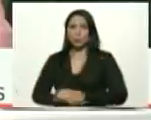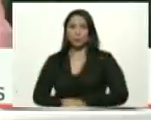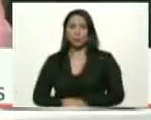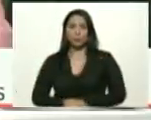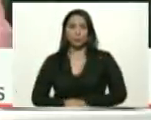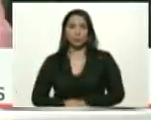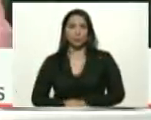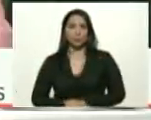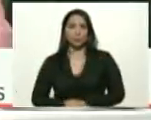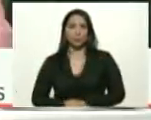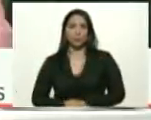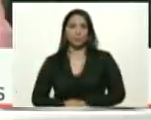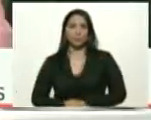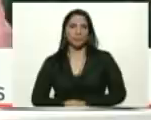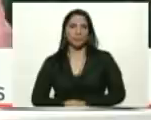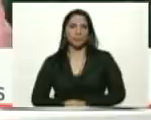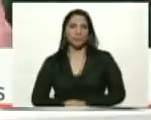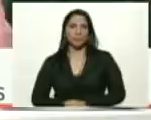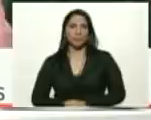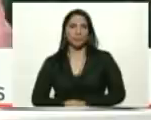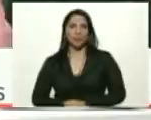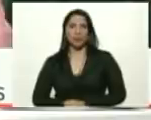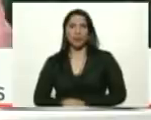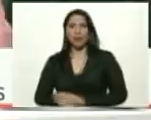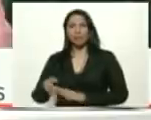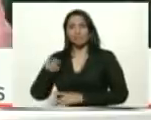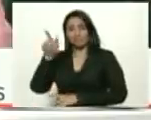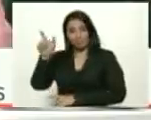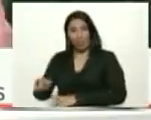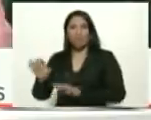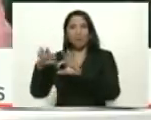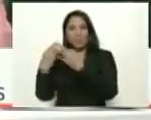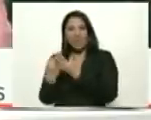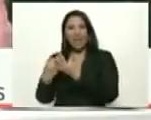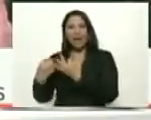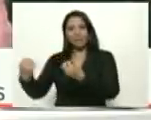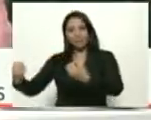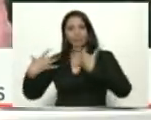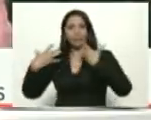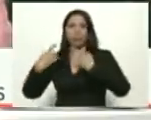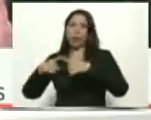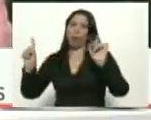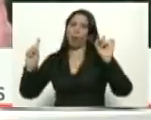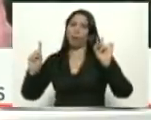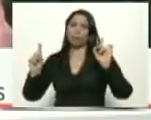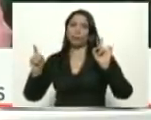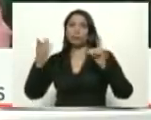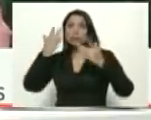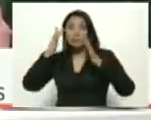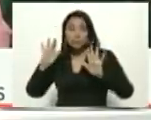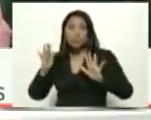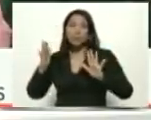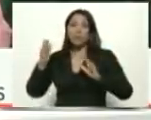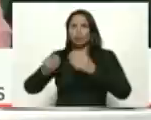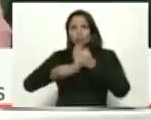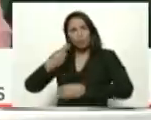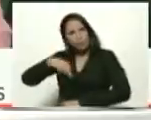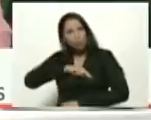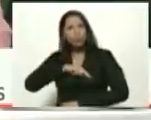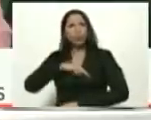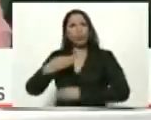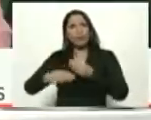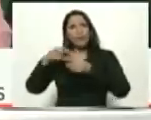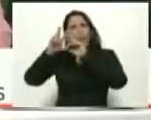producto de su familiar. Todo parece indicar, se está haciendo el análisis de